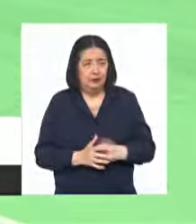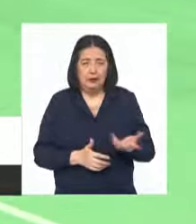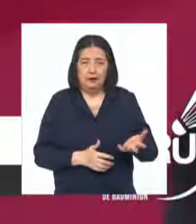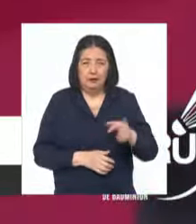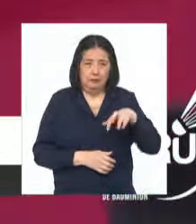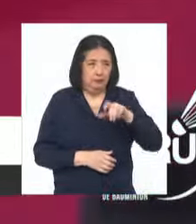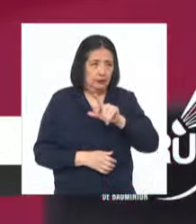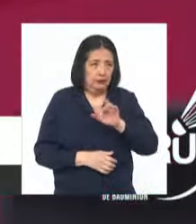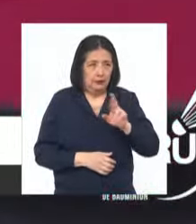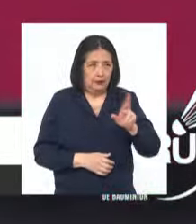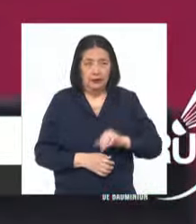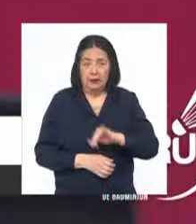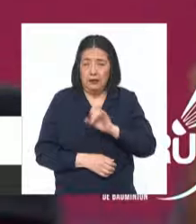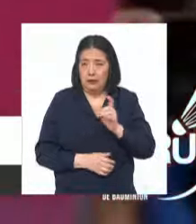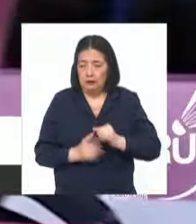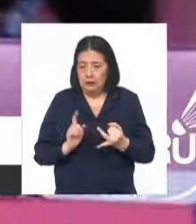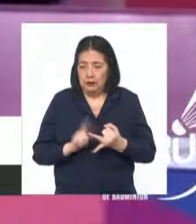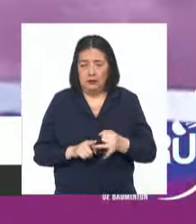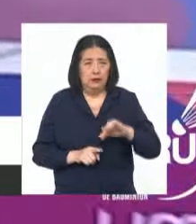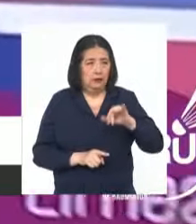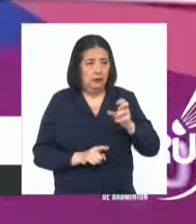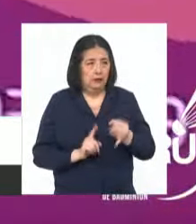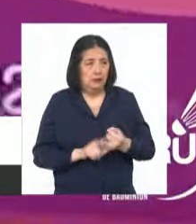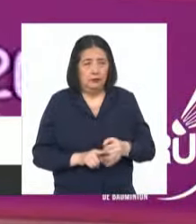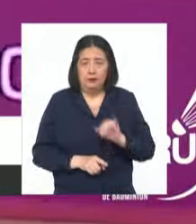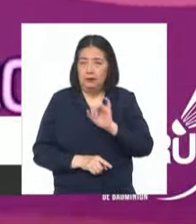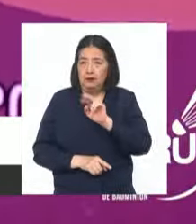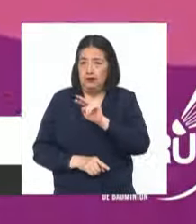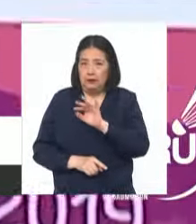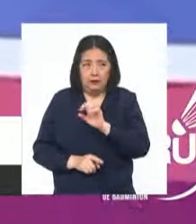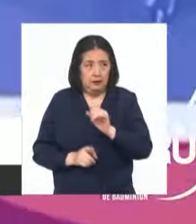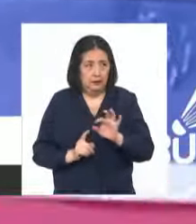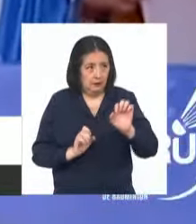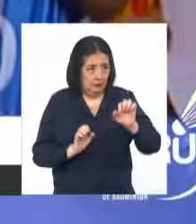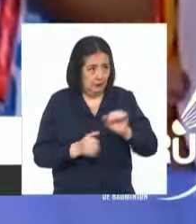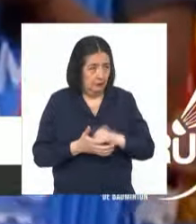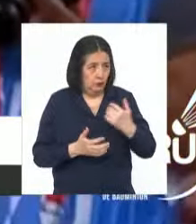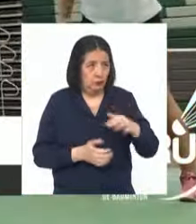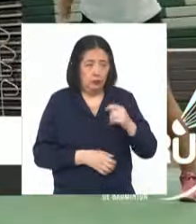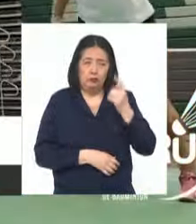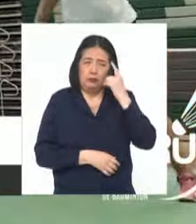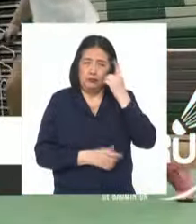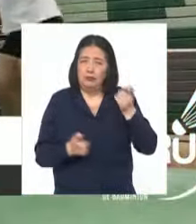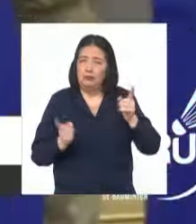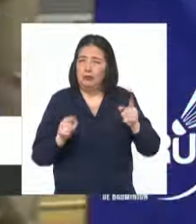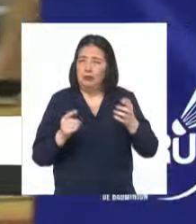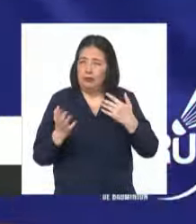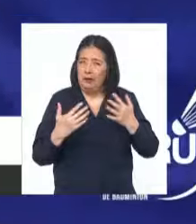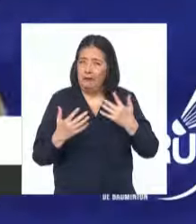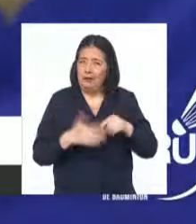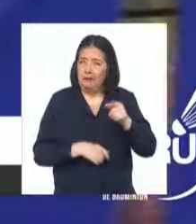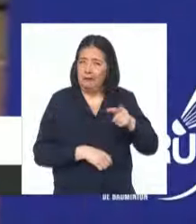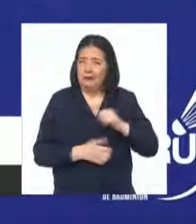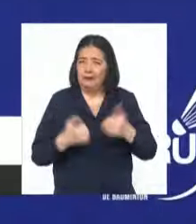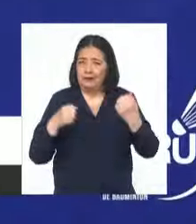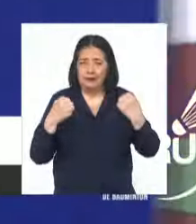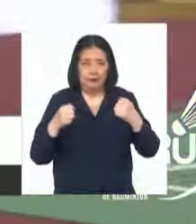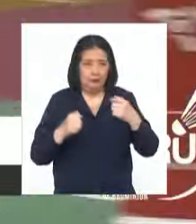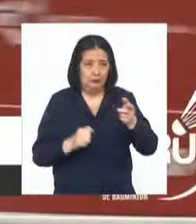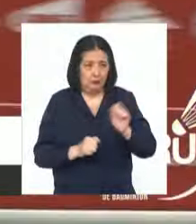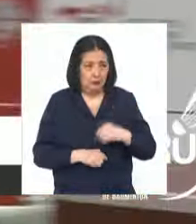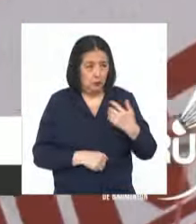de Pilar Jáuregui, Jesús Salva, Inés Castillo, entre otros, se nos vienen a la mente cuando mencionamos esta disciplina que